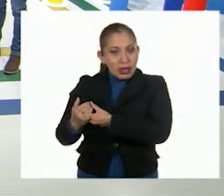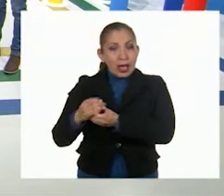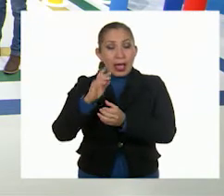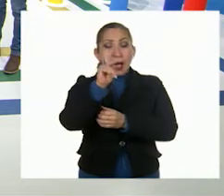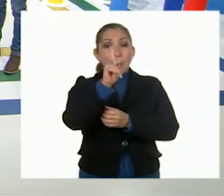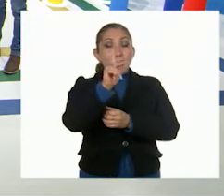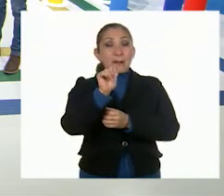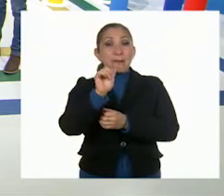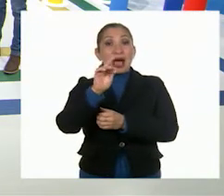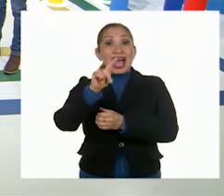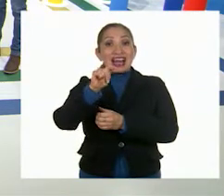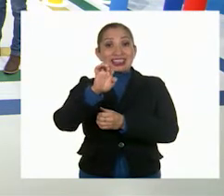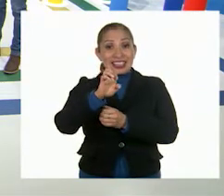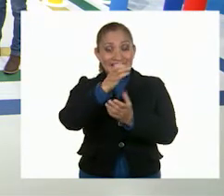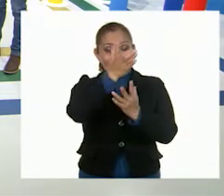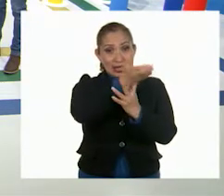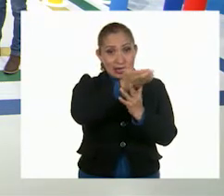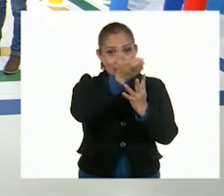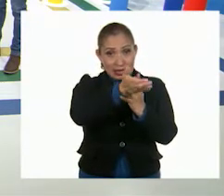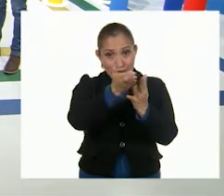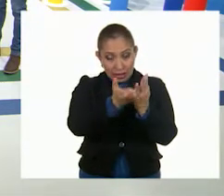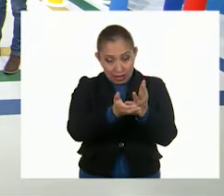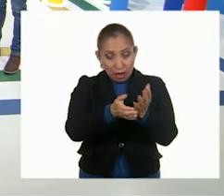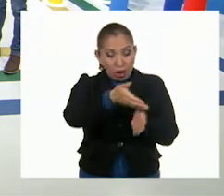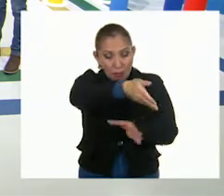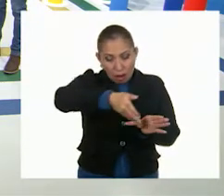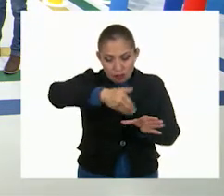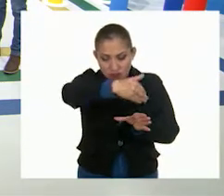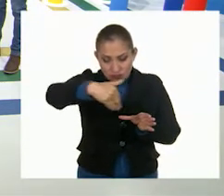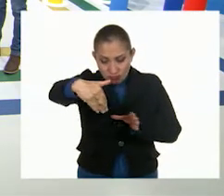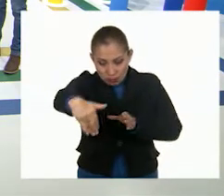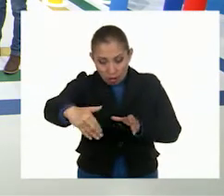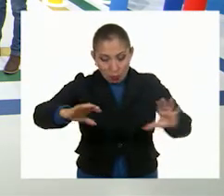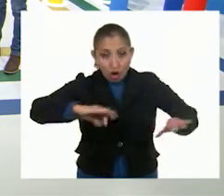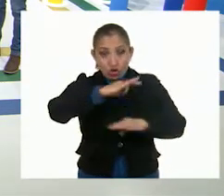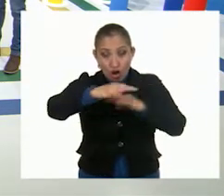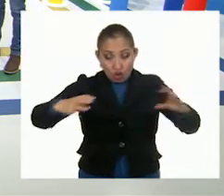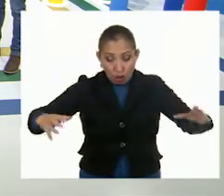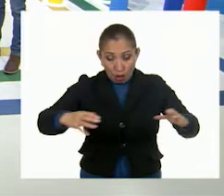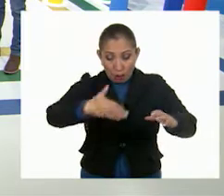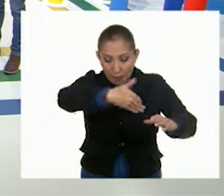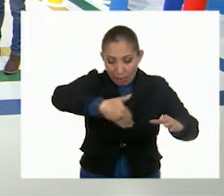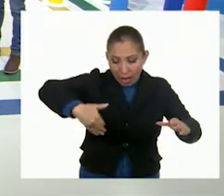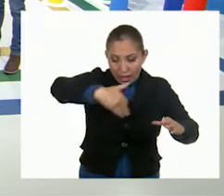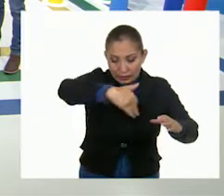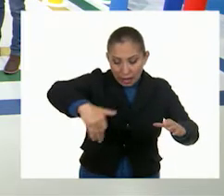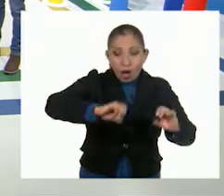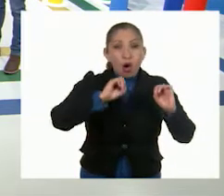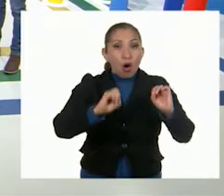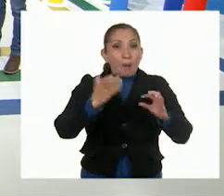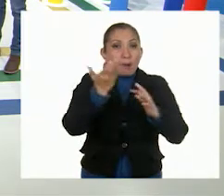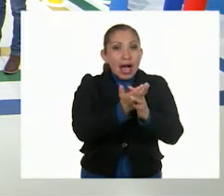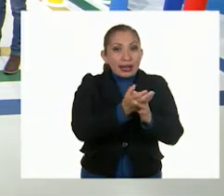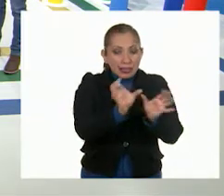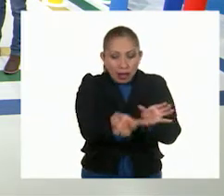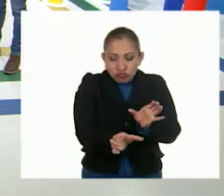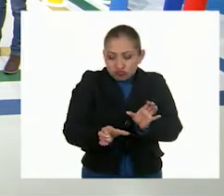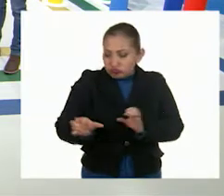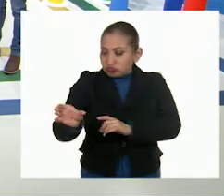parte como acción de dividir en partes y como una porción de todo. Así es. Muy okay. Bien, Juan Carlos. Muy bien, maestra.